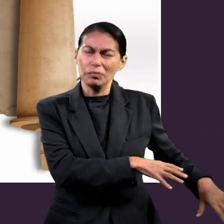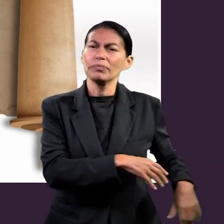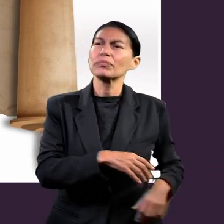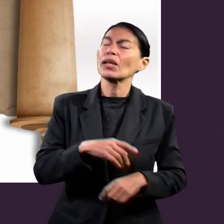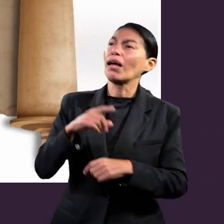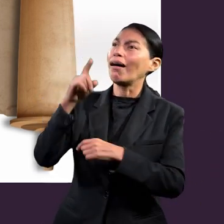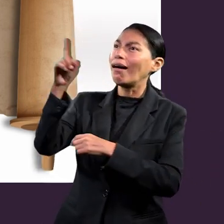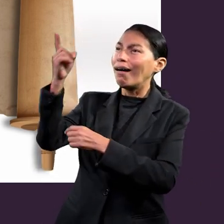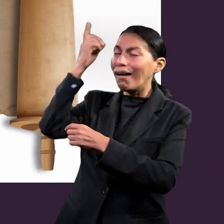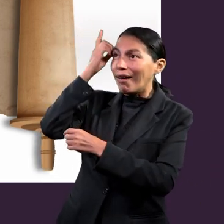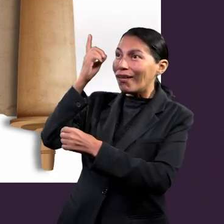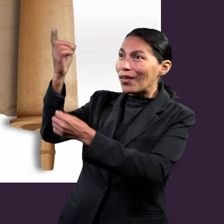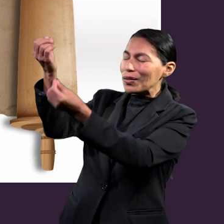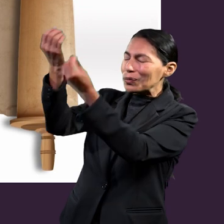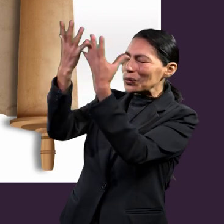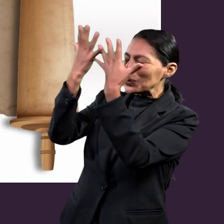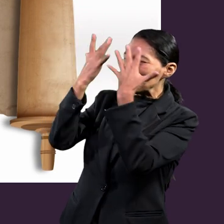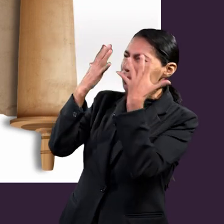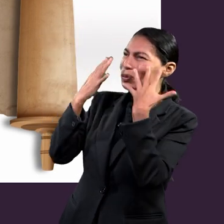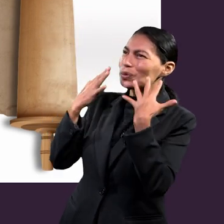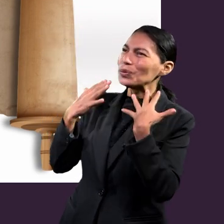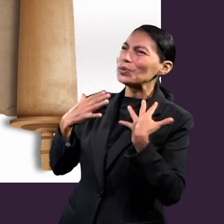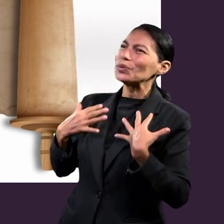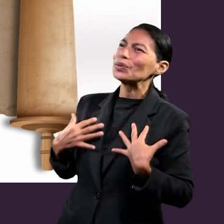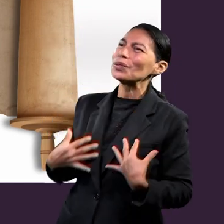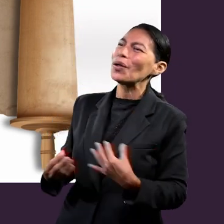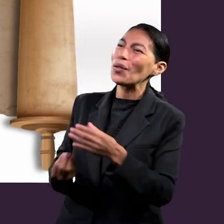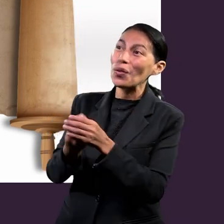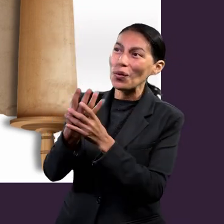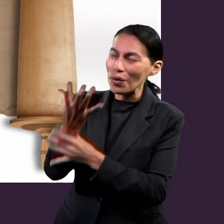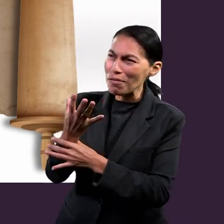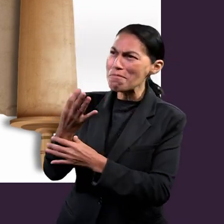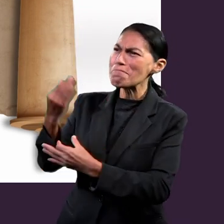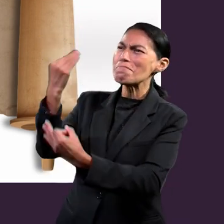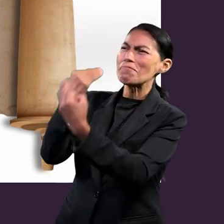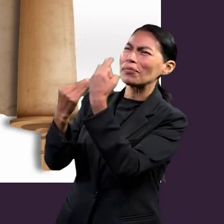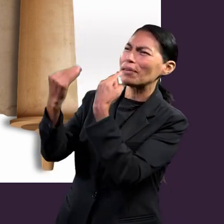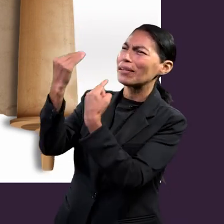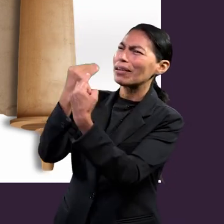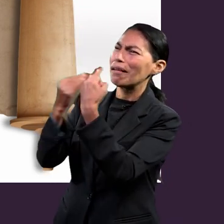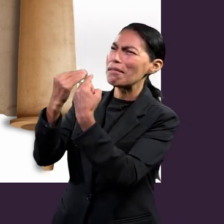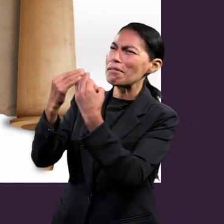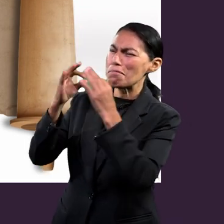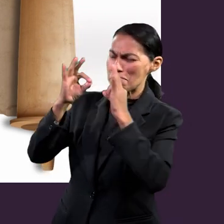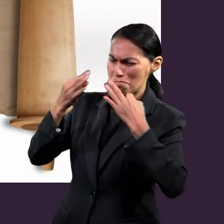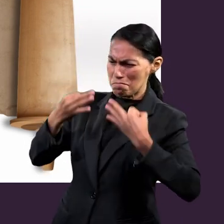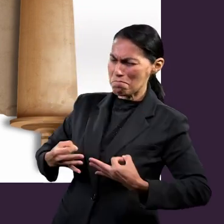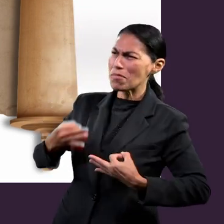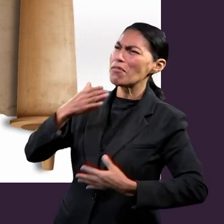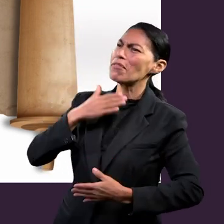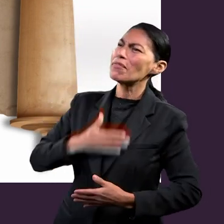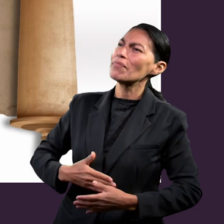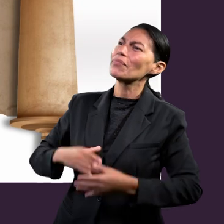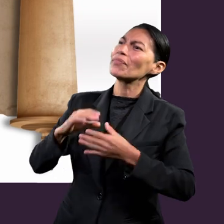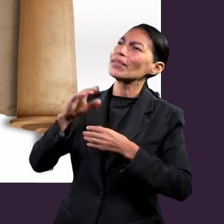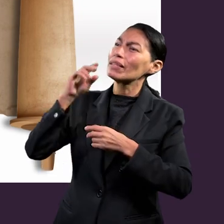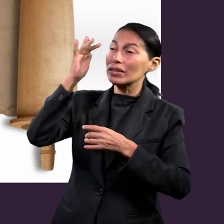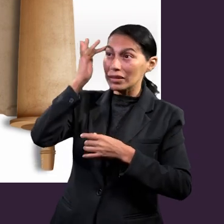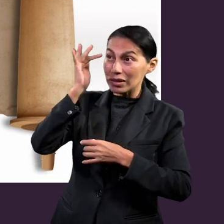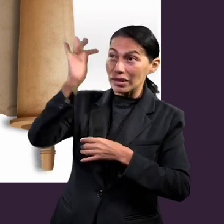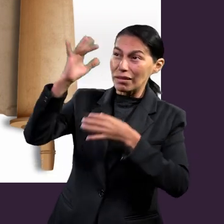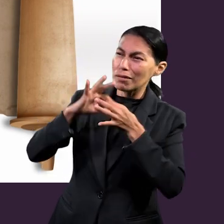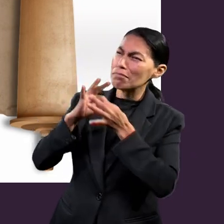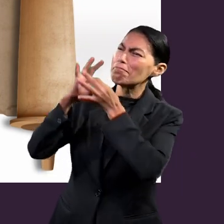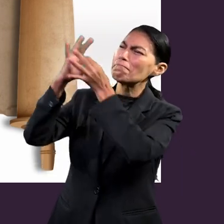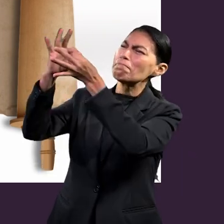Renueven la actitud de su mente y vístanse del nuevo hombre, creado para ser semejante a Dios en justicia y en